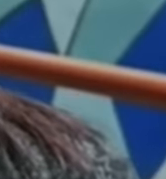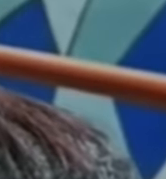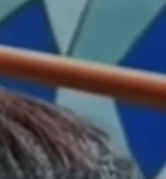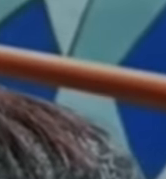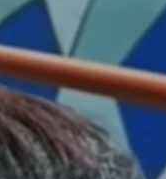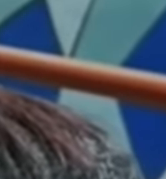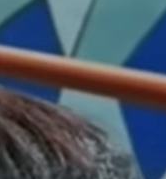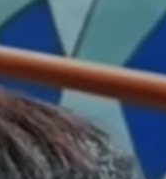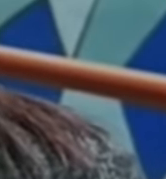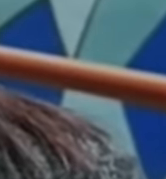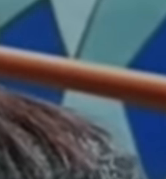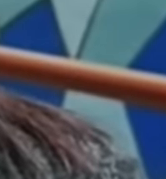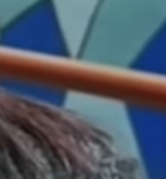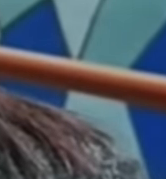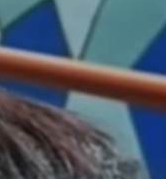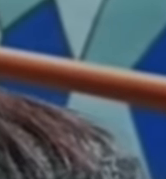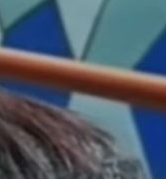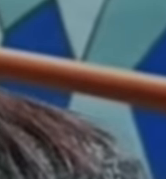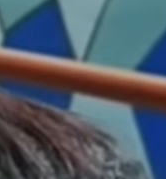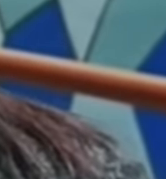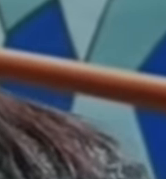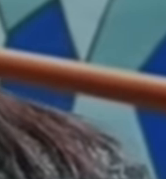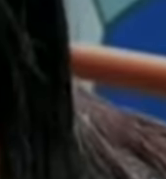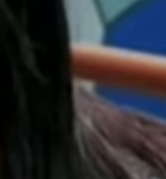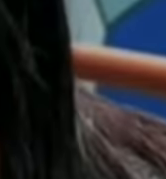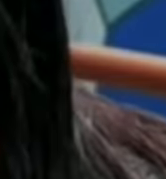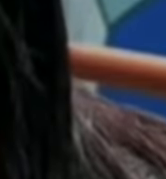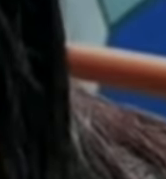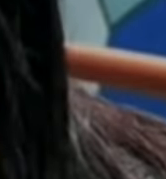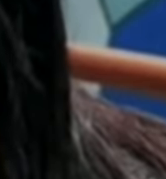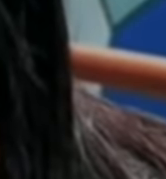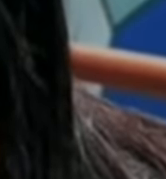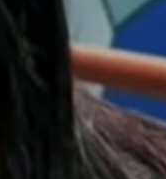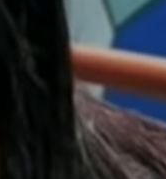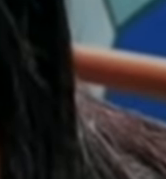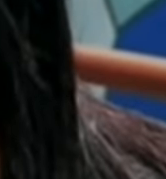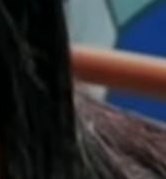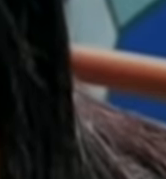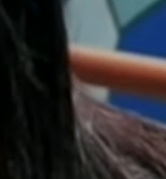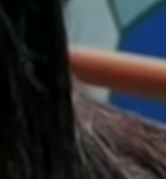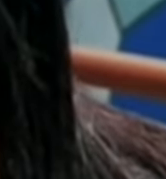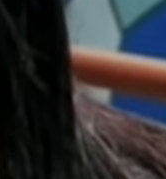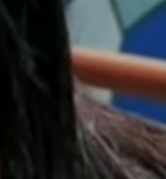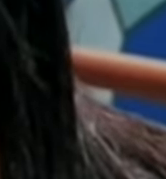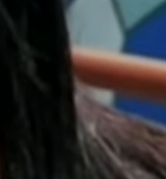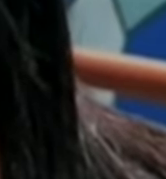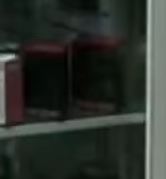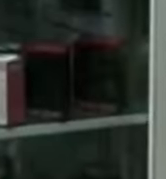cosas. Es material, pero duele. Hay que mantener la paz.